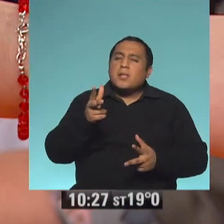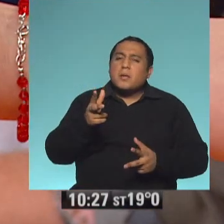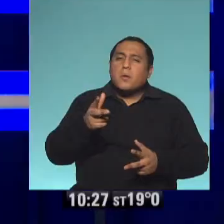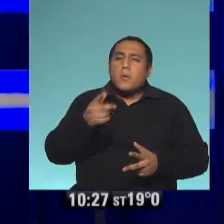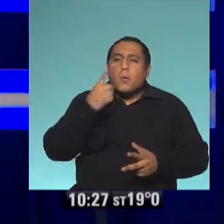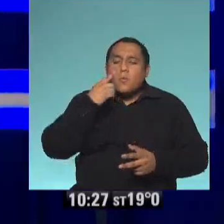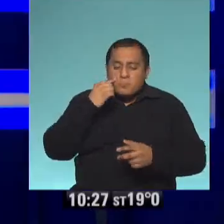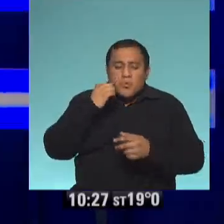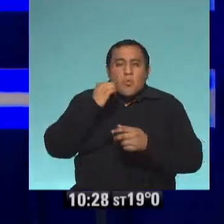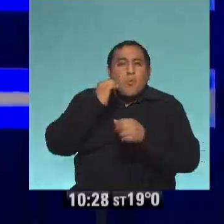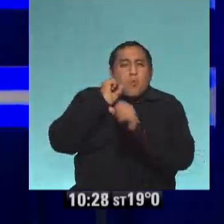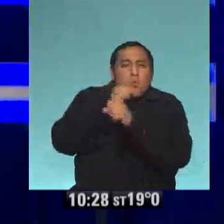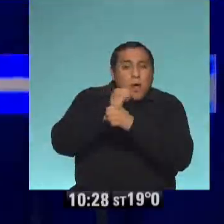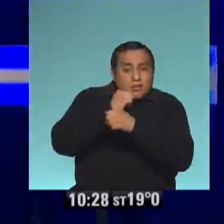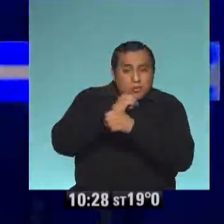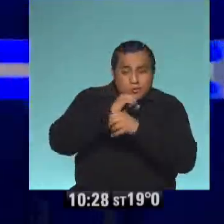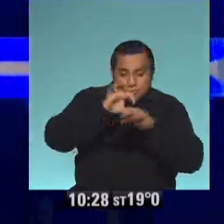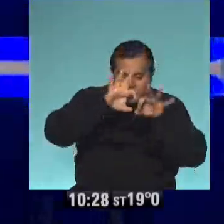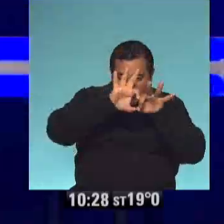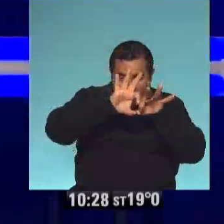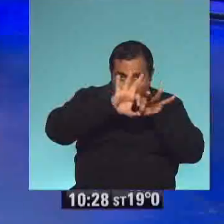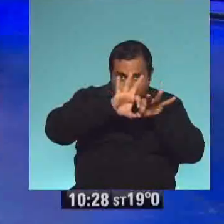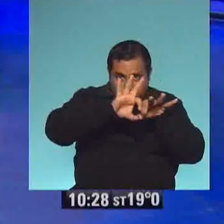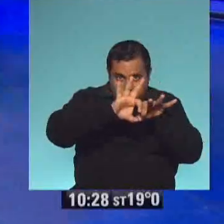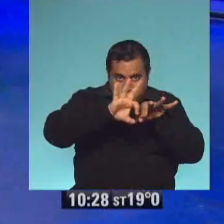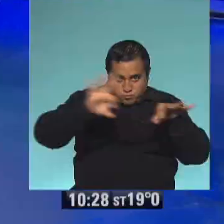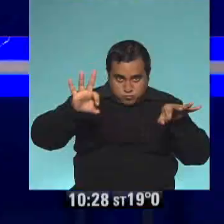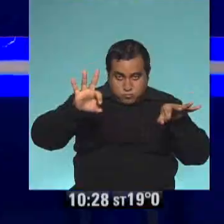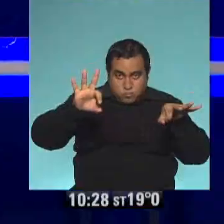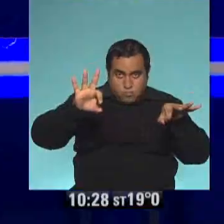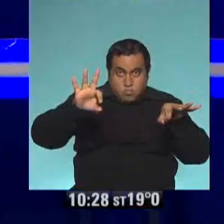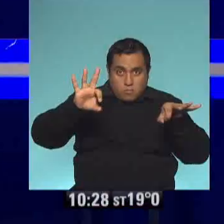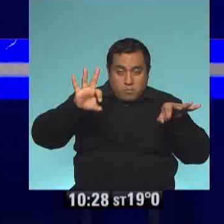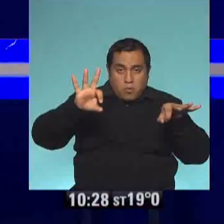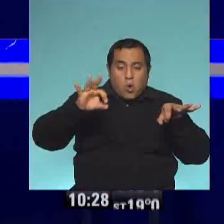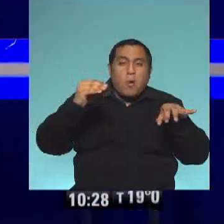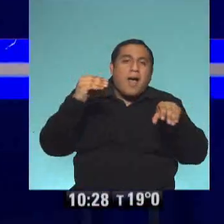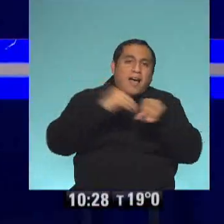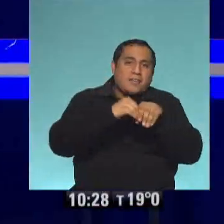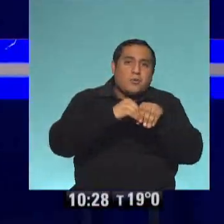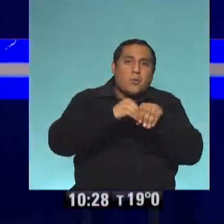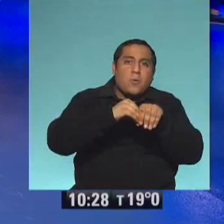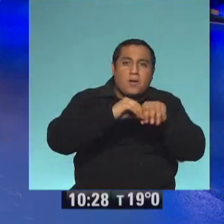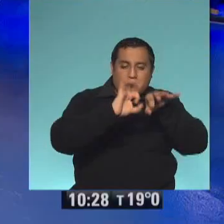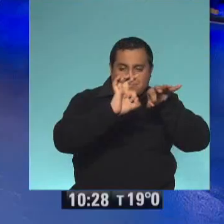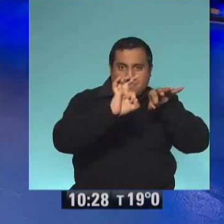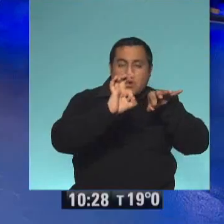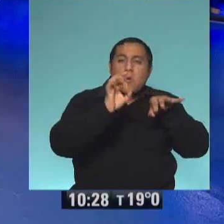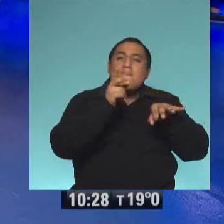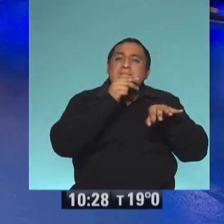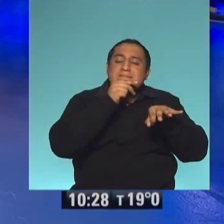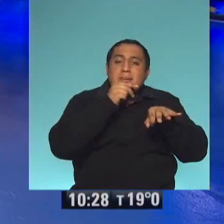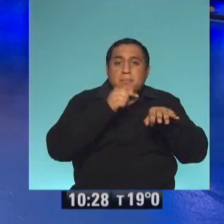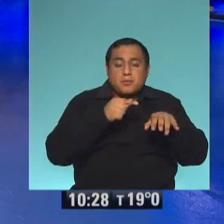tienen huesos huecos. Huesos huecos, más livianos que los nuestros. Claro, sí, para que tienen que poder elevarse. Si no, es